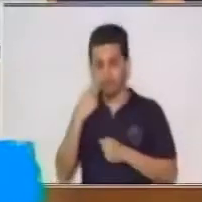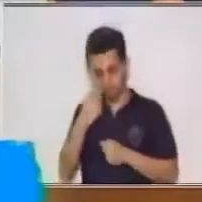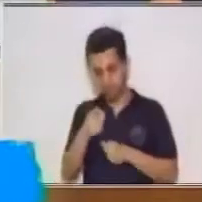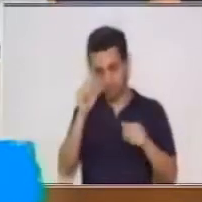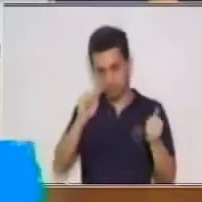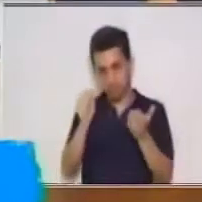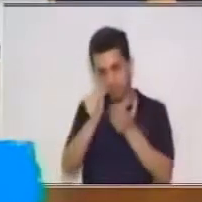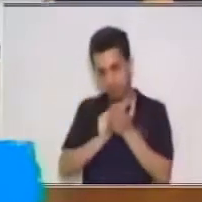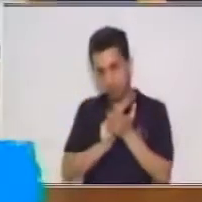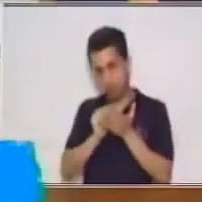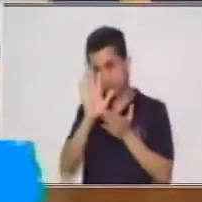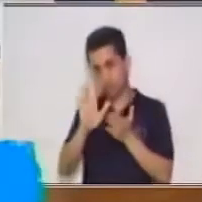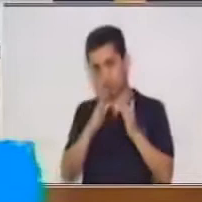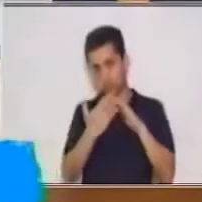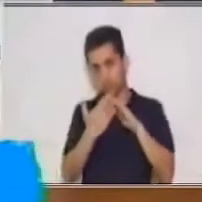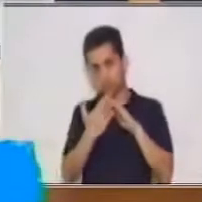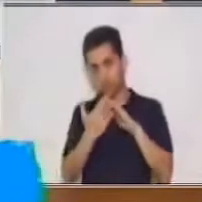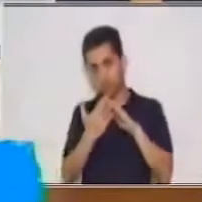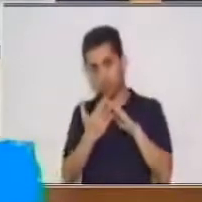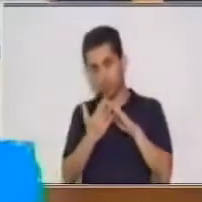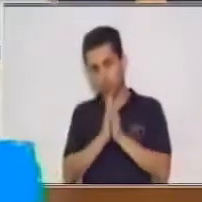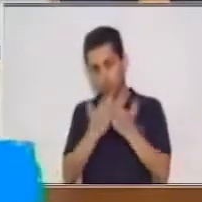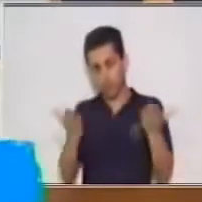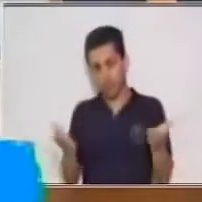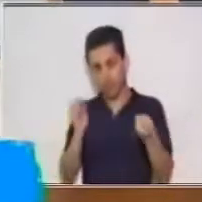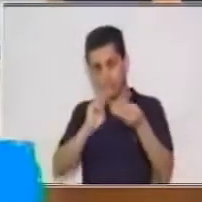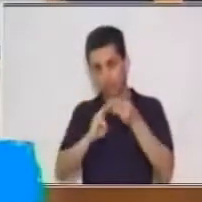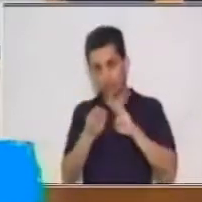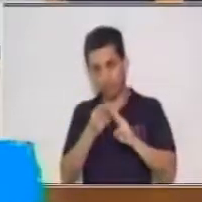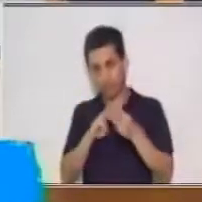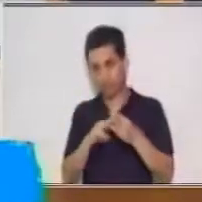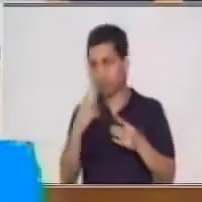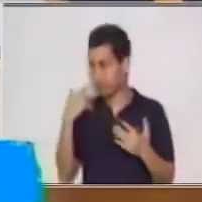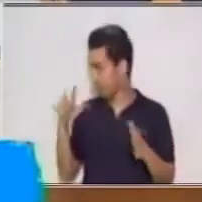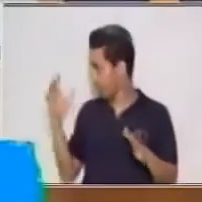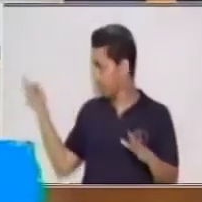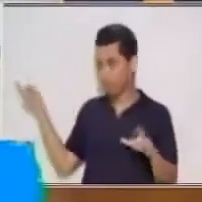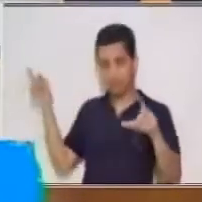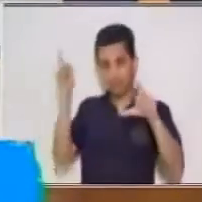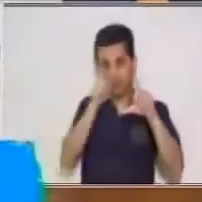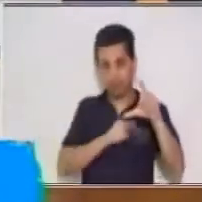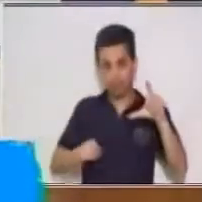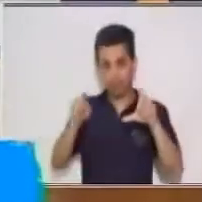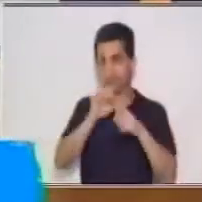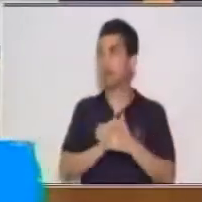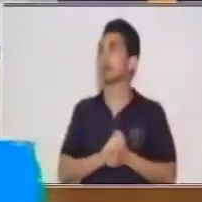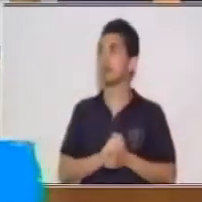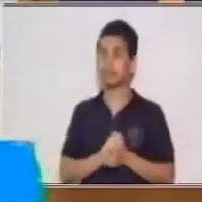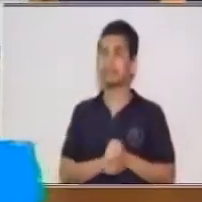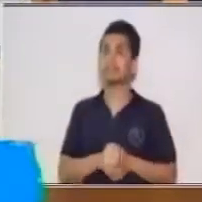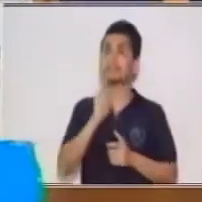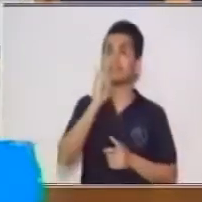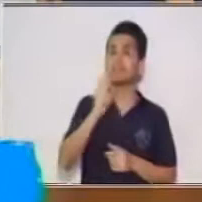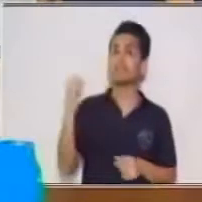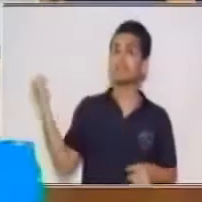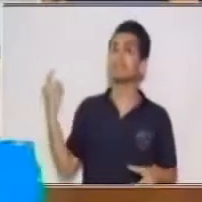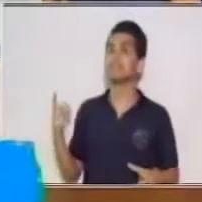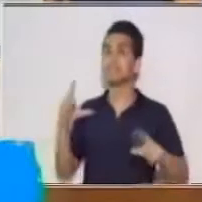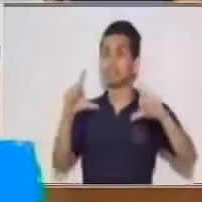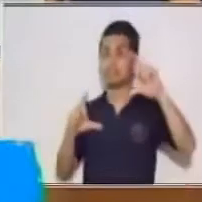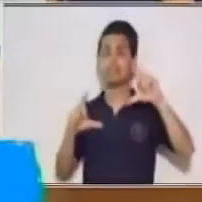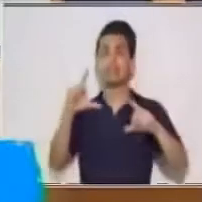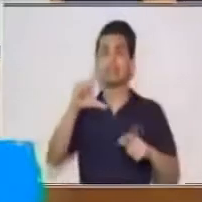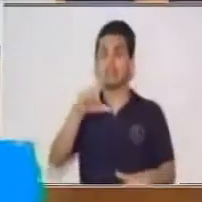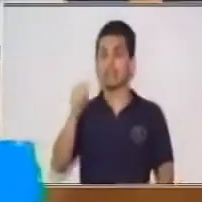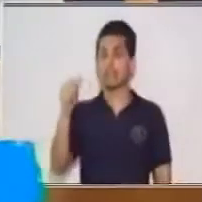cuaderno de matemáticas. ¿Ya tienes dibujado tu círculo? Muy bien. Ese círculo va a ser una llanta. Y lo que